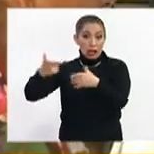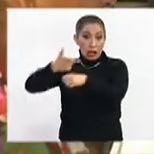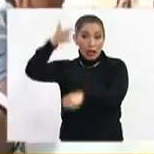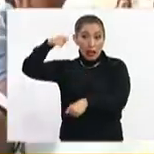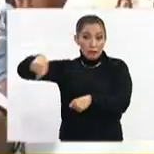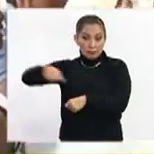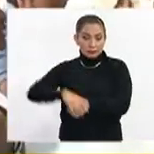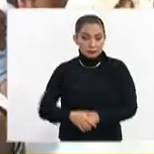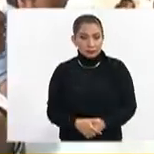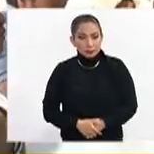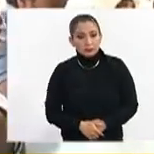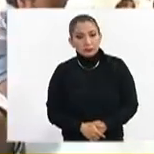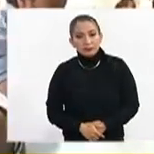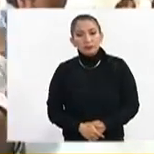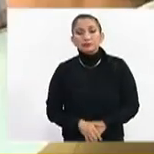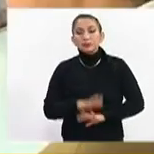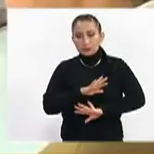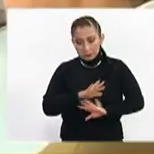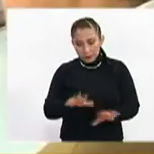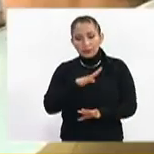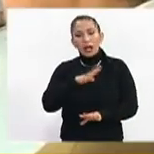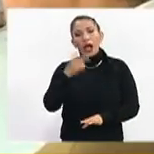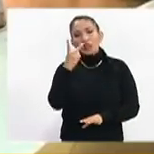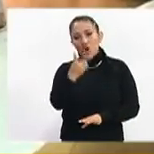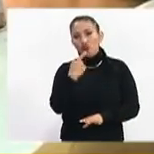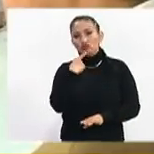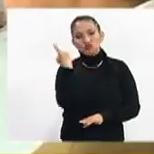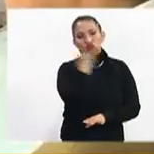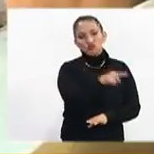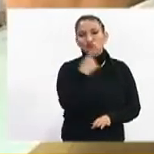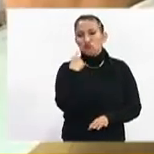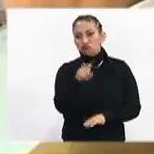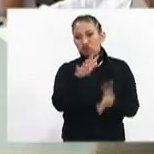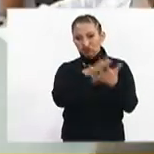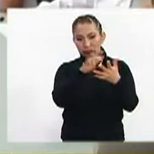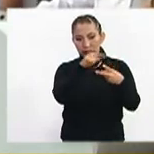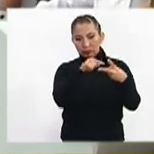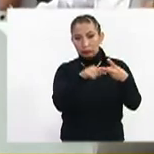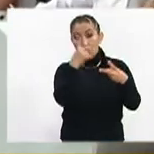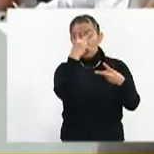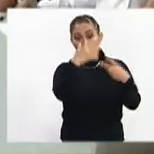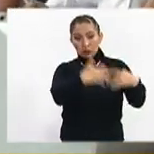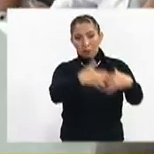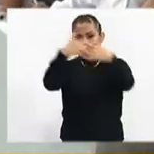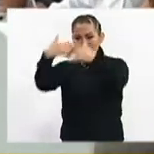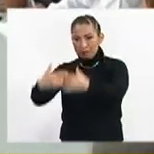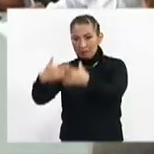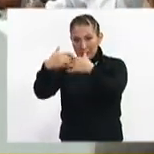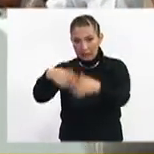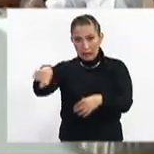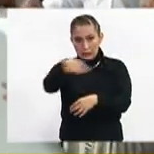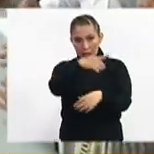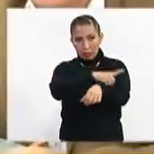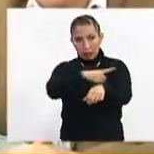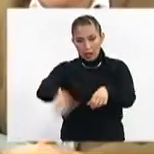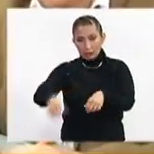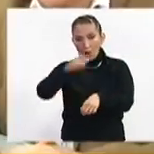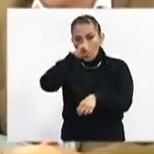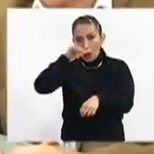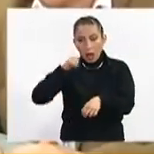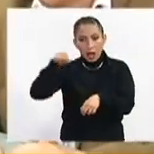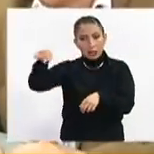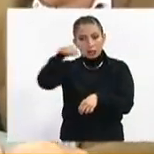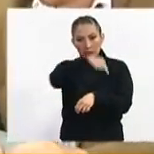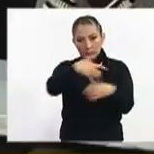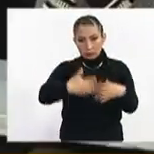graves, obviamente, ¿no? Sí. Ya hay 2 denuncias penales, tengo entendido, contra 2 constructoras en la delegación Benito